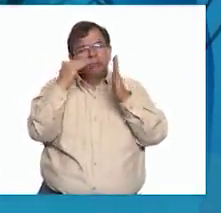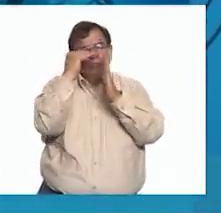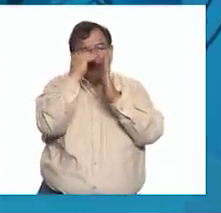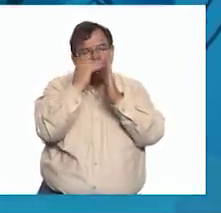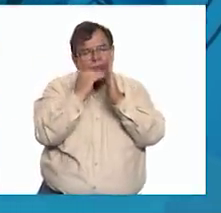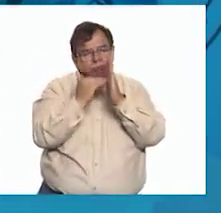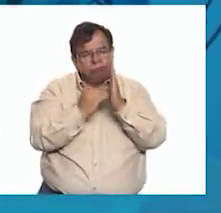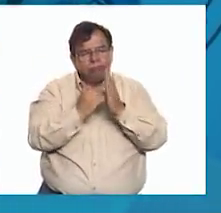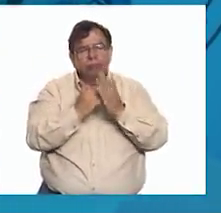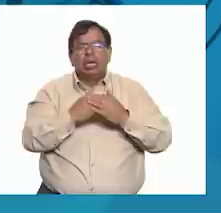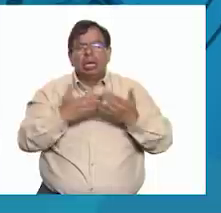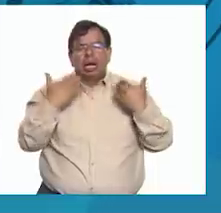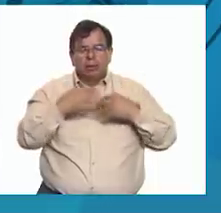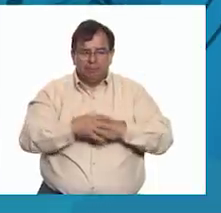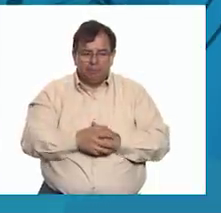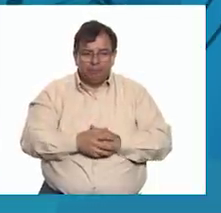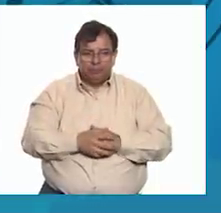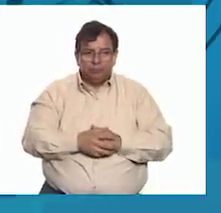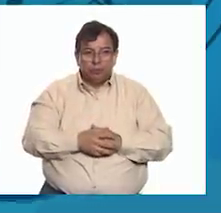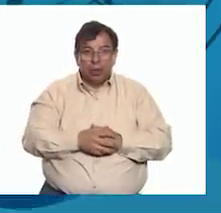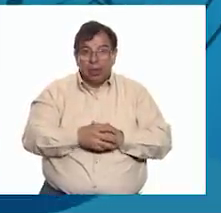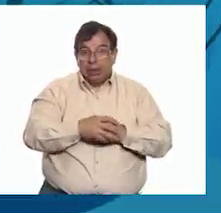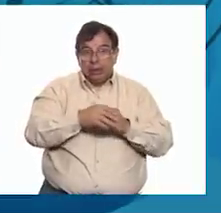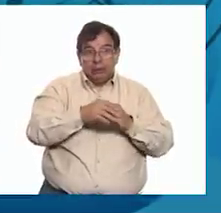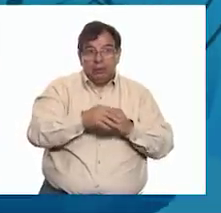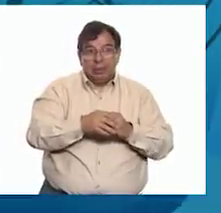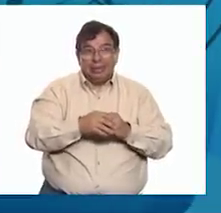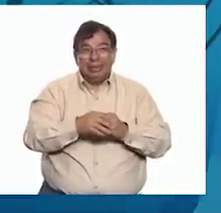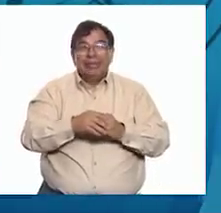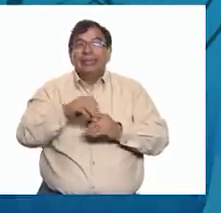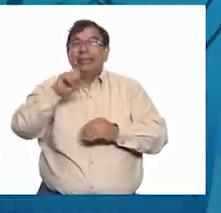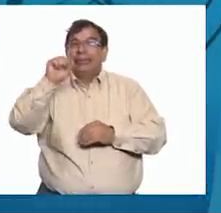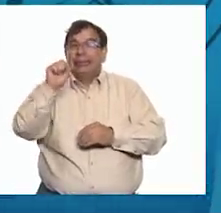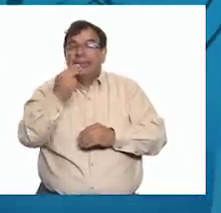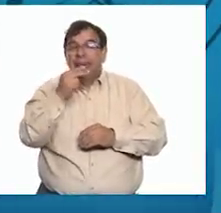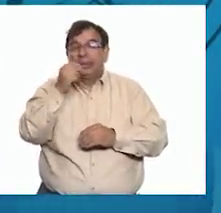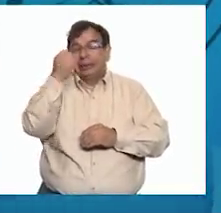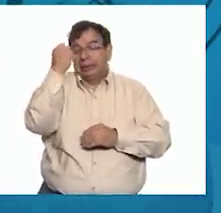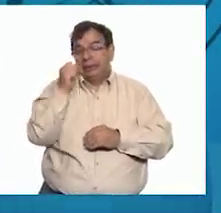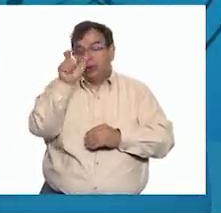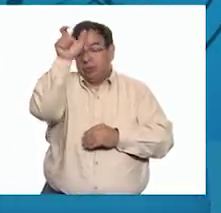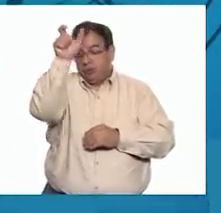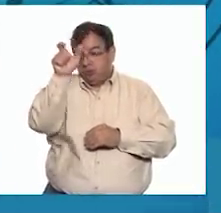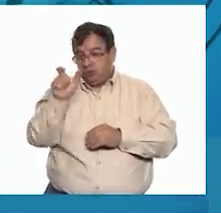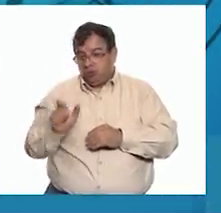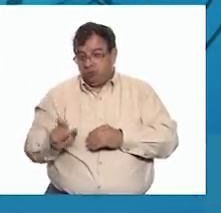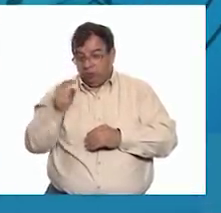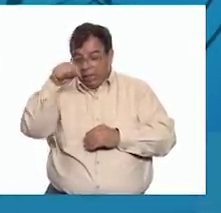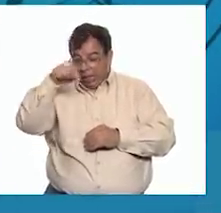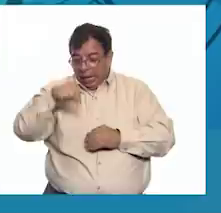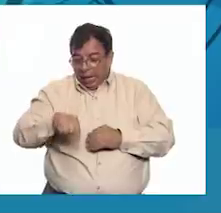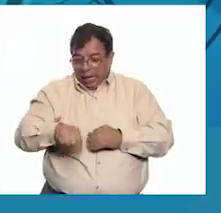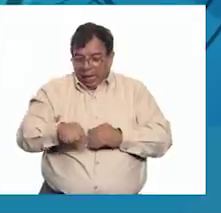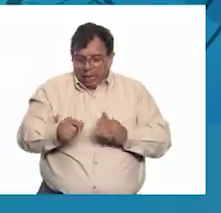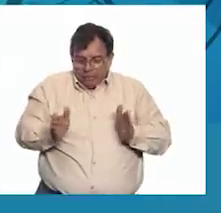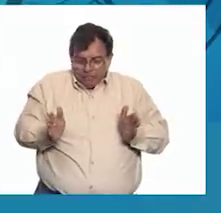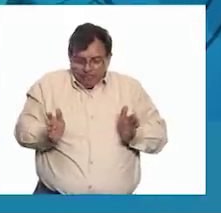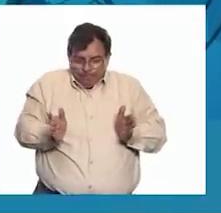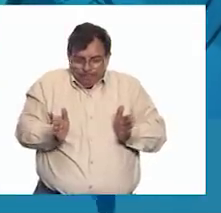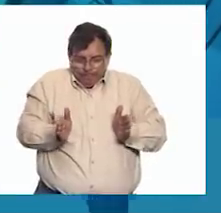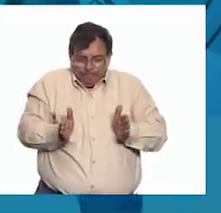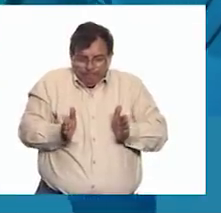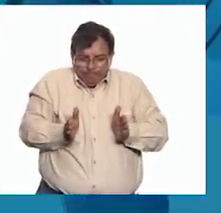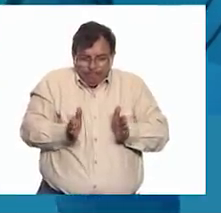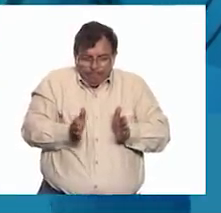superficies con clima templado. Hacia el sur de Sinaloa, la llanura costera del Pacífico se estrecha y hacia